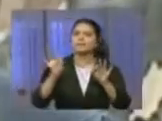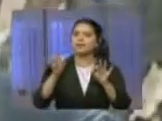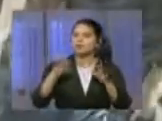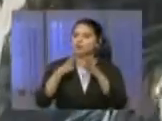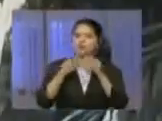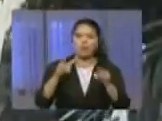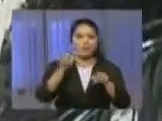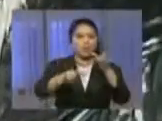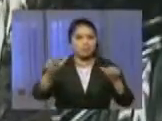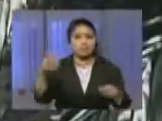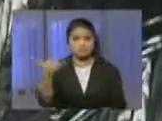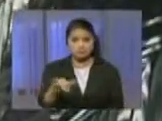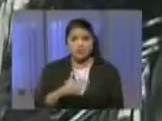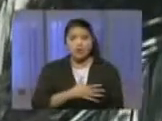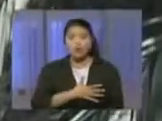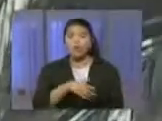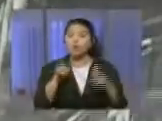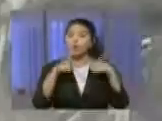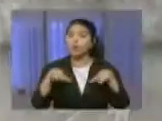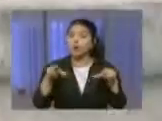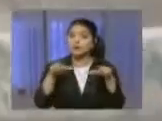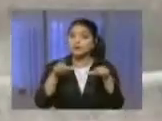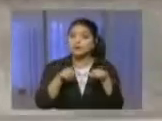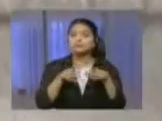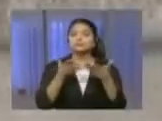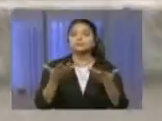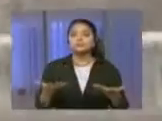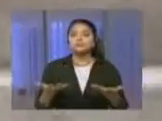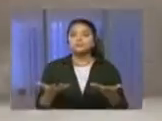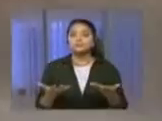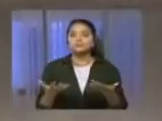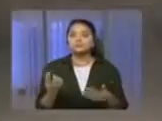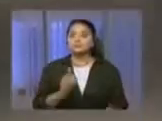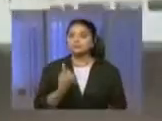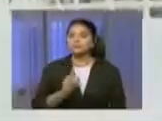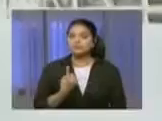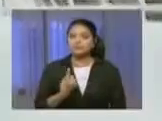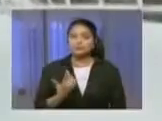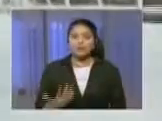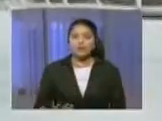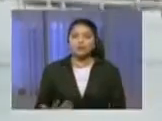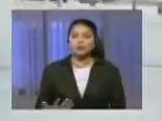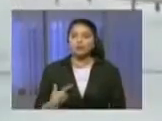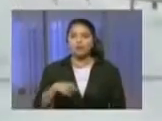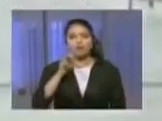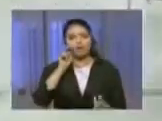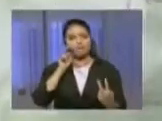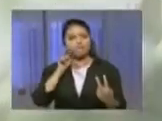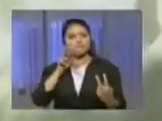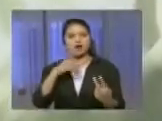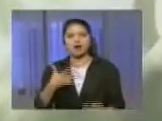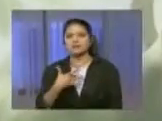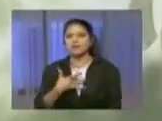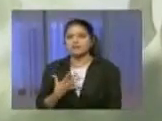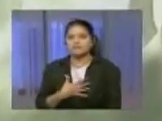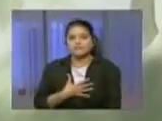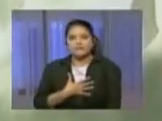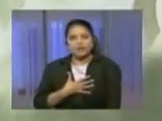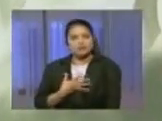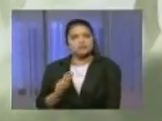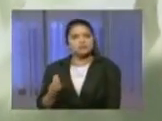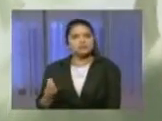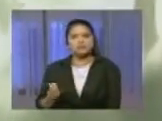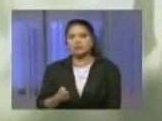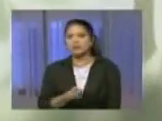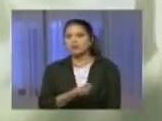humanos lugares que solo al pisarlos solo al mirarlos y al sentirlos pues